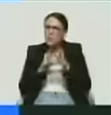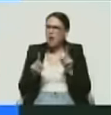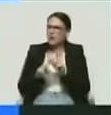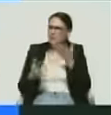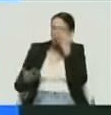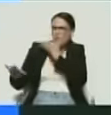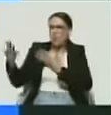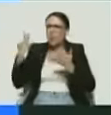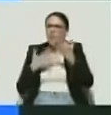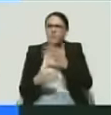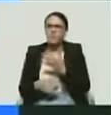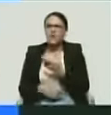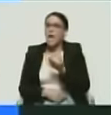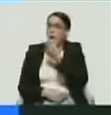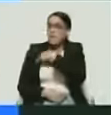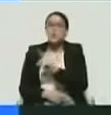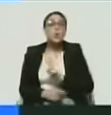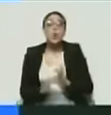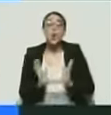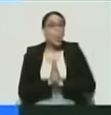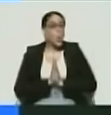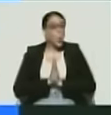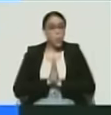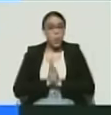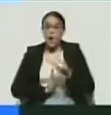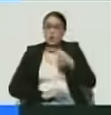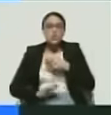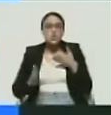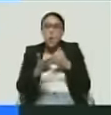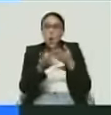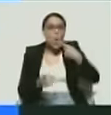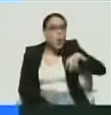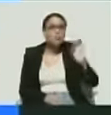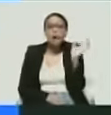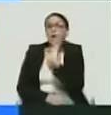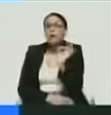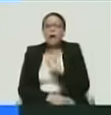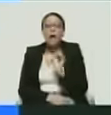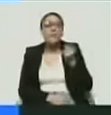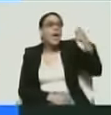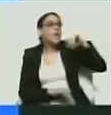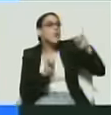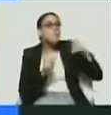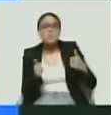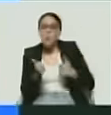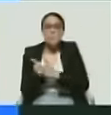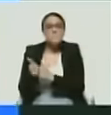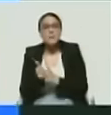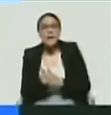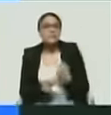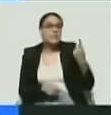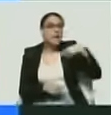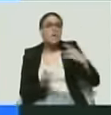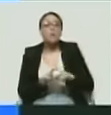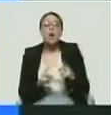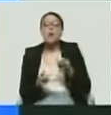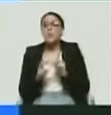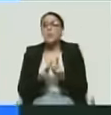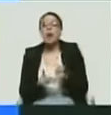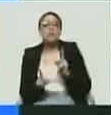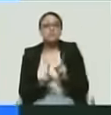violentos contra los efectivos del Plan República y contra los votantes, los llaman los fanáticos. Curioso, ¿no?